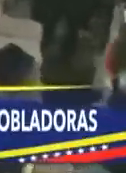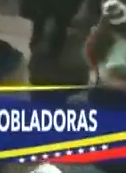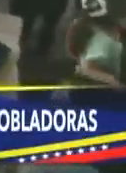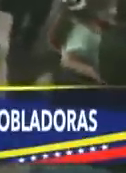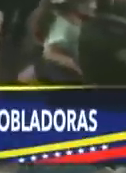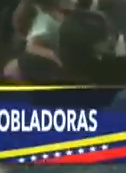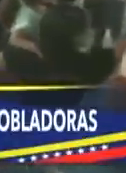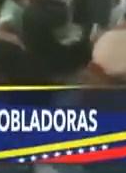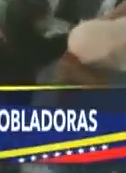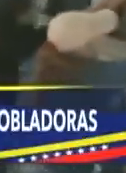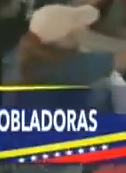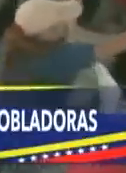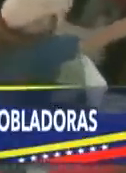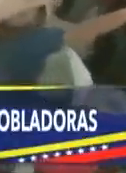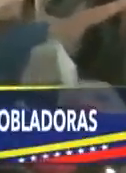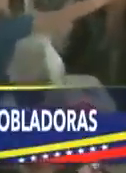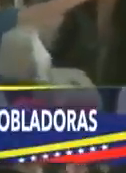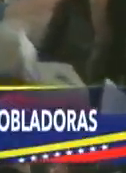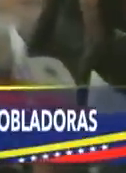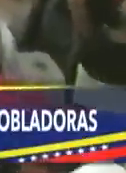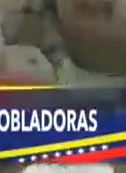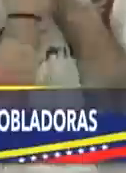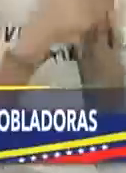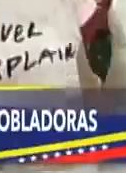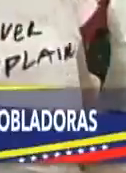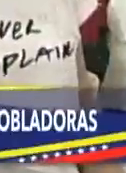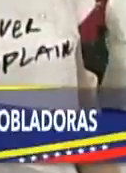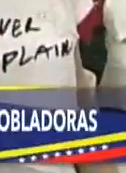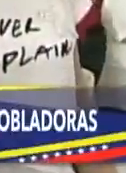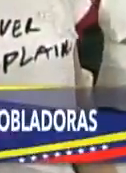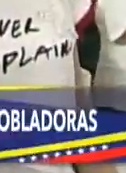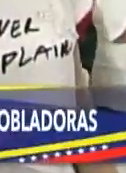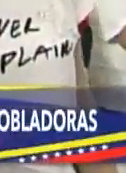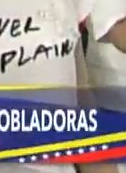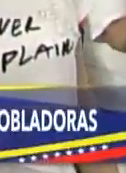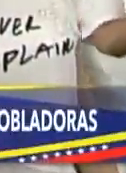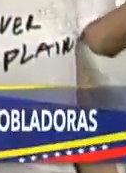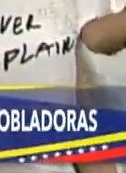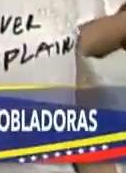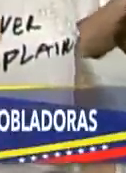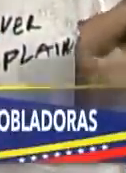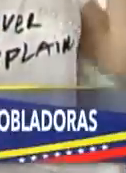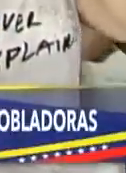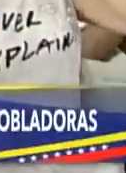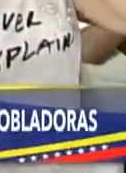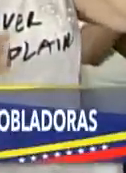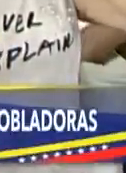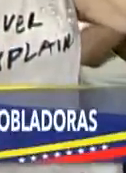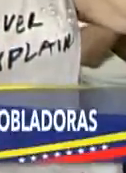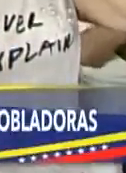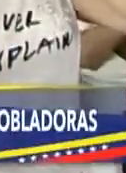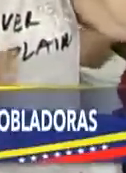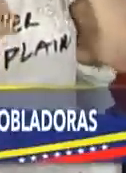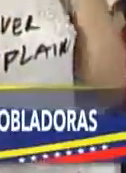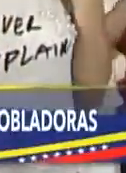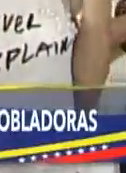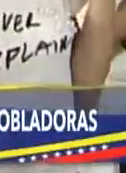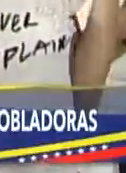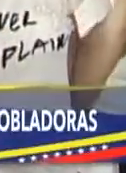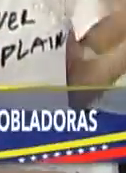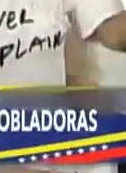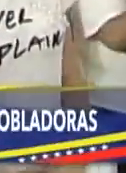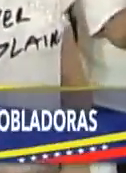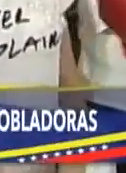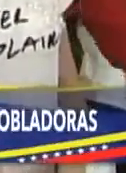valientes tan públicas porque en materia de vivienda debe mirar los suelos pero la pregunta lucha contra las